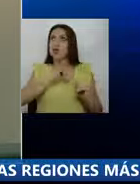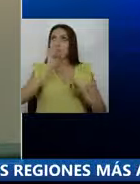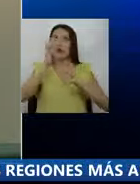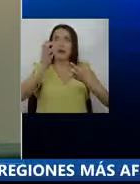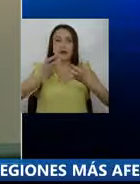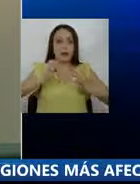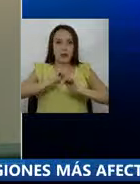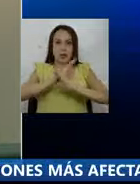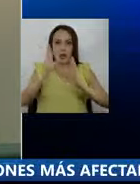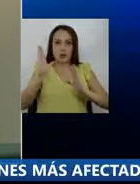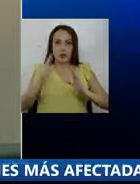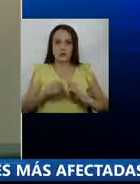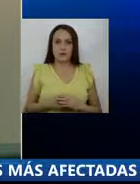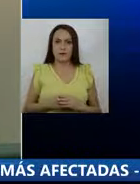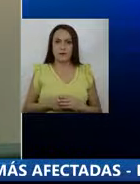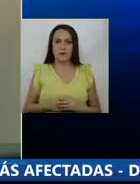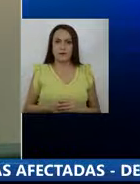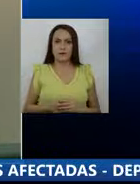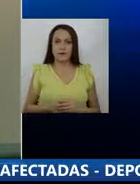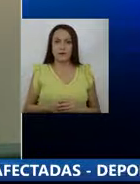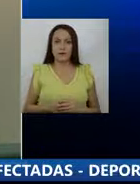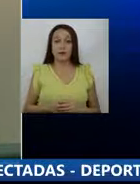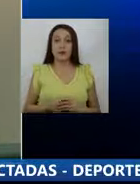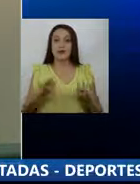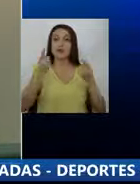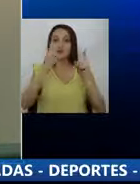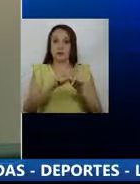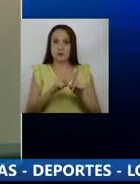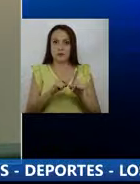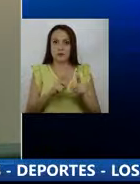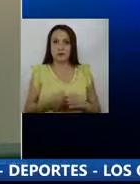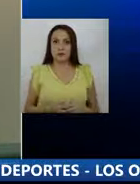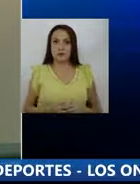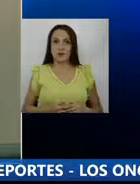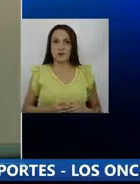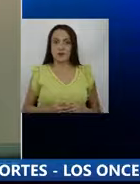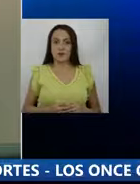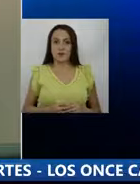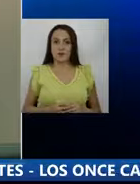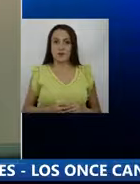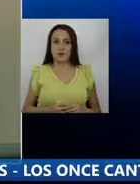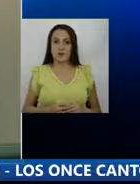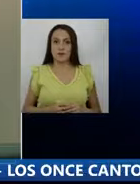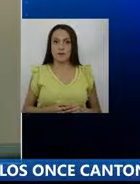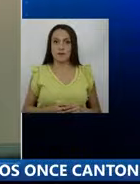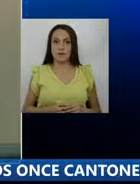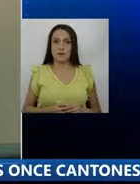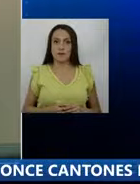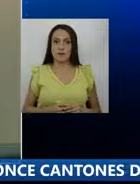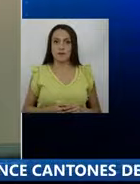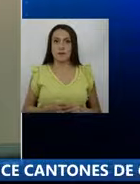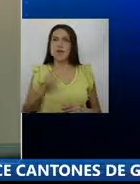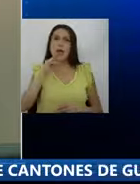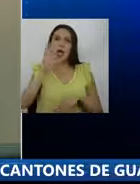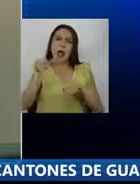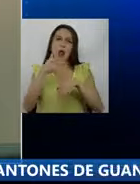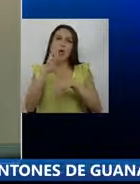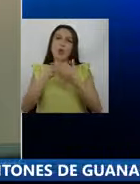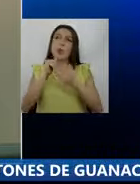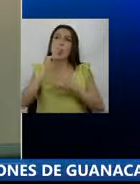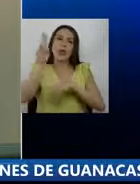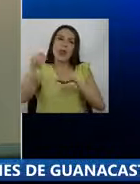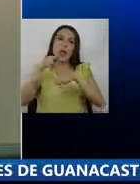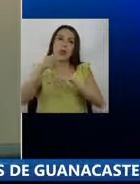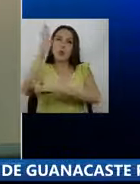supuesto, que sucediera ya un hecho de la naturaleza, ¿verdad? Vivimos en una zona